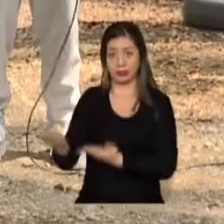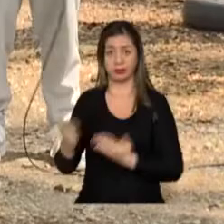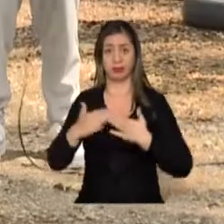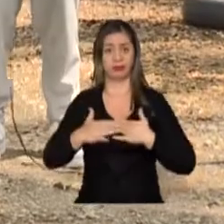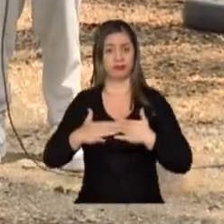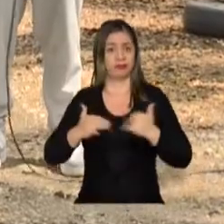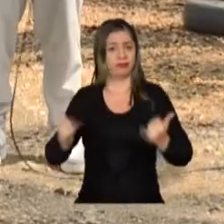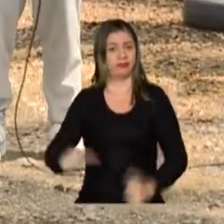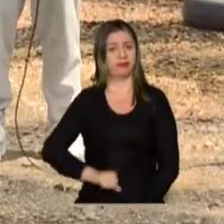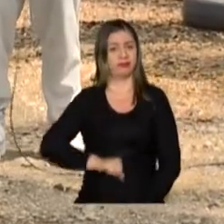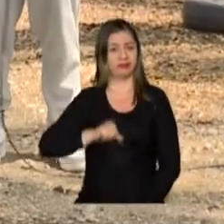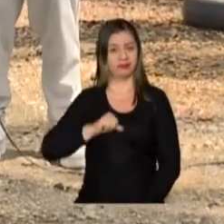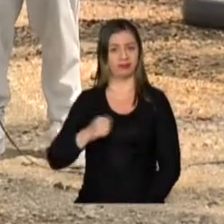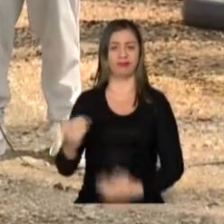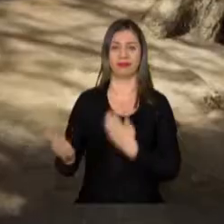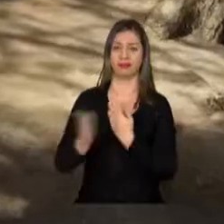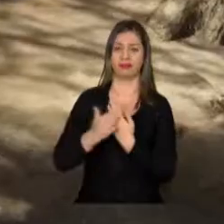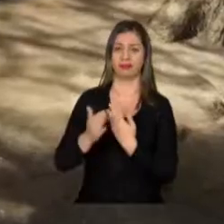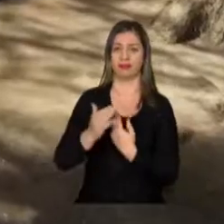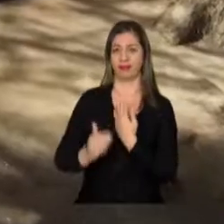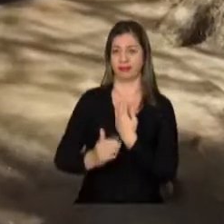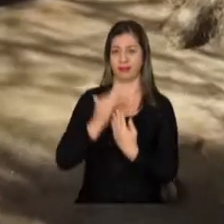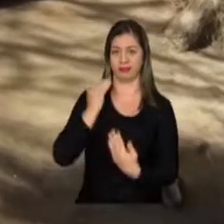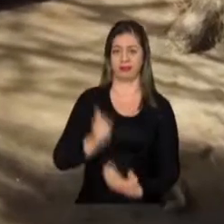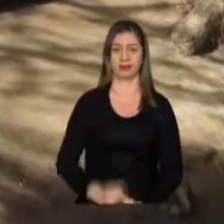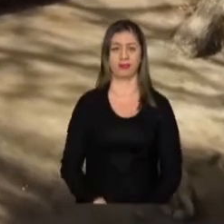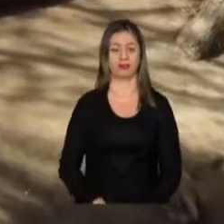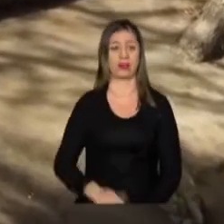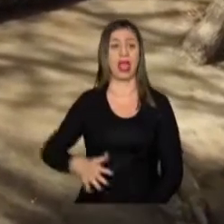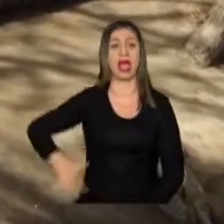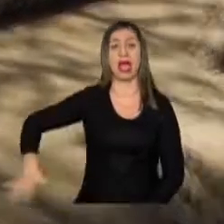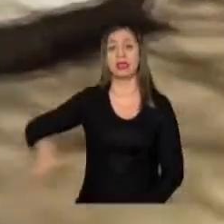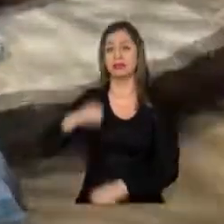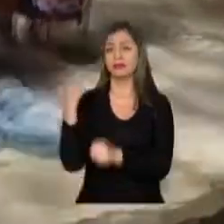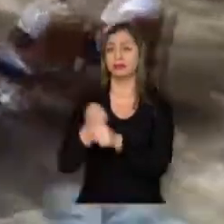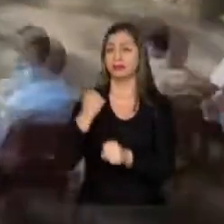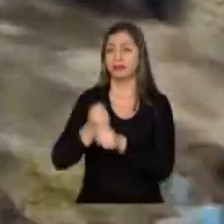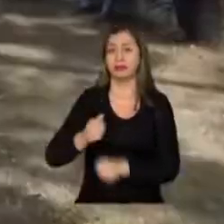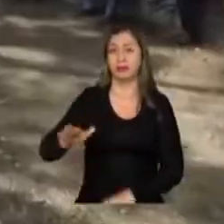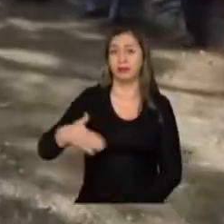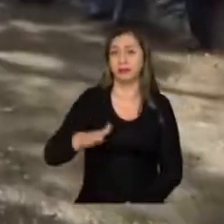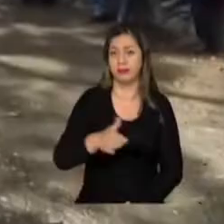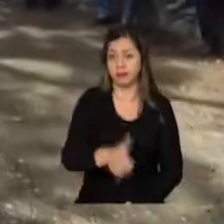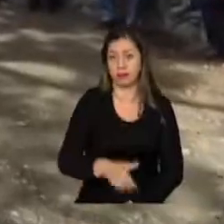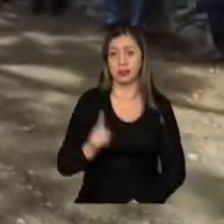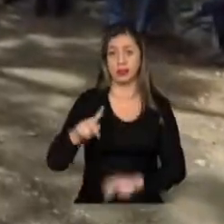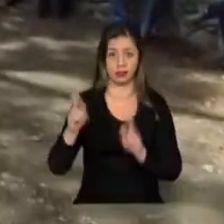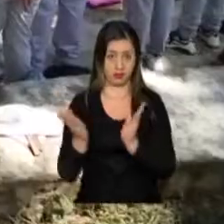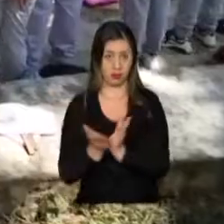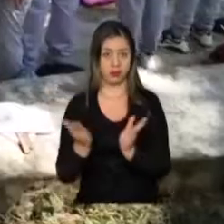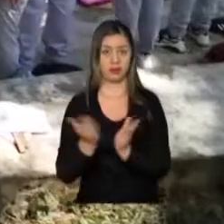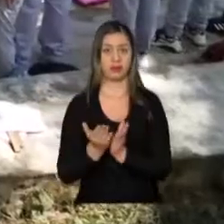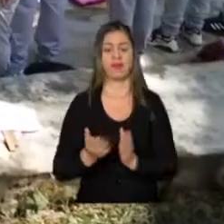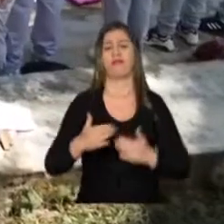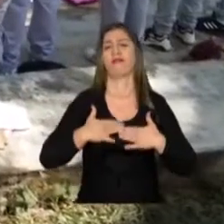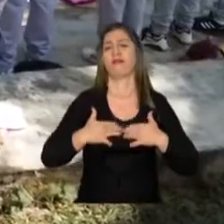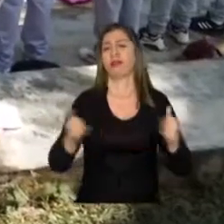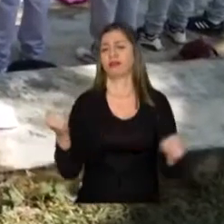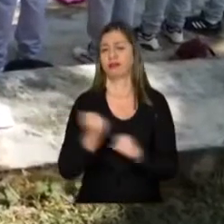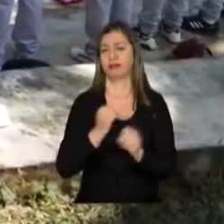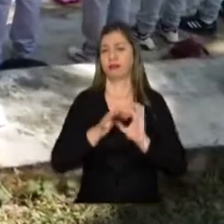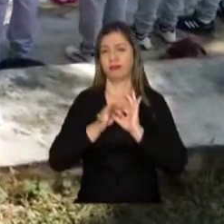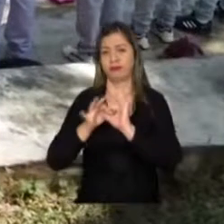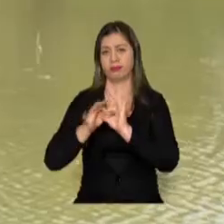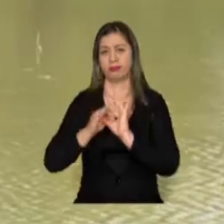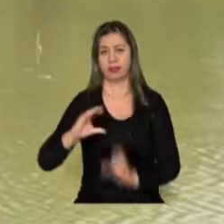felices y orgullosos de que nos hayan invitado el día de hoy. Aquí, pescadores y estudiantes celebraron la fecha ambiental felices de trabajar junto a la corporación por